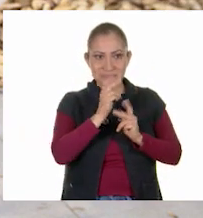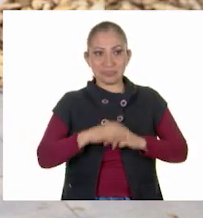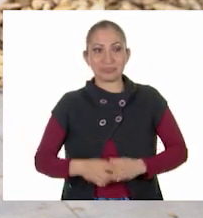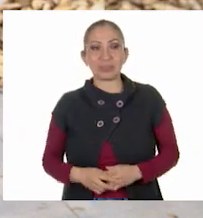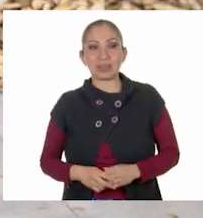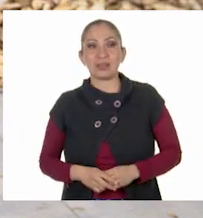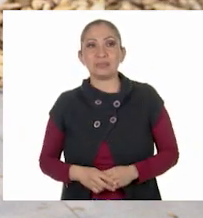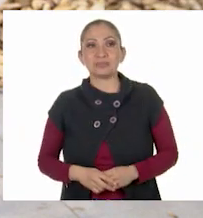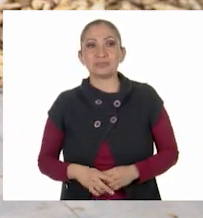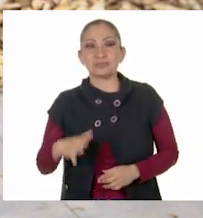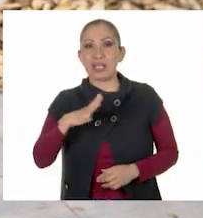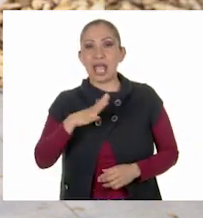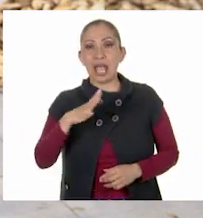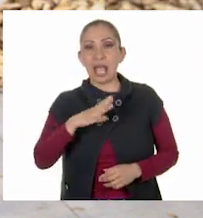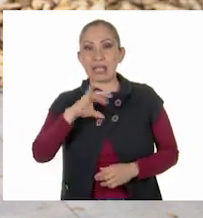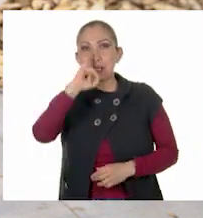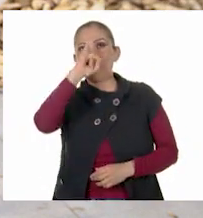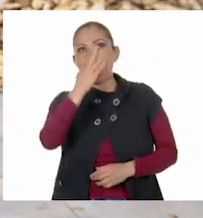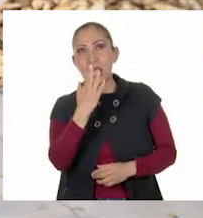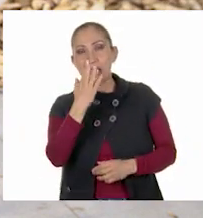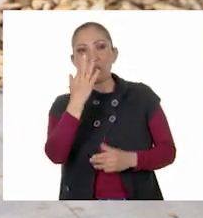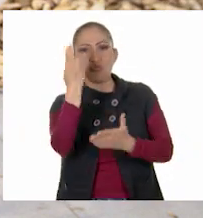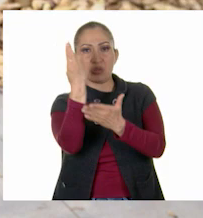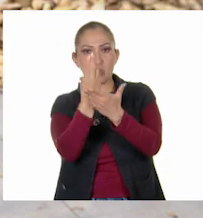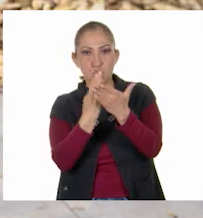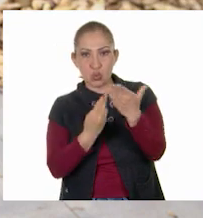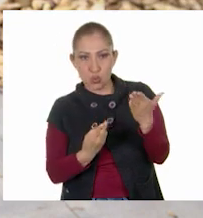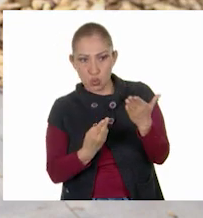¿Sí? Hay imágenes donde